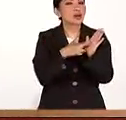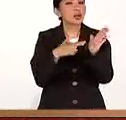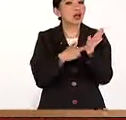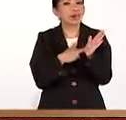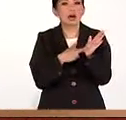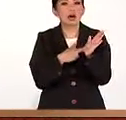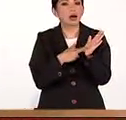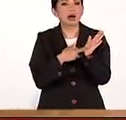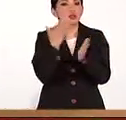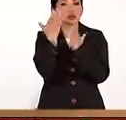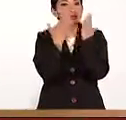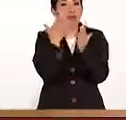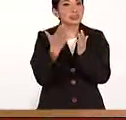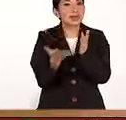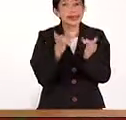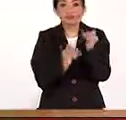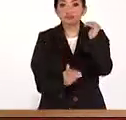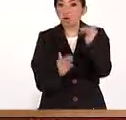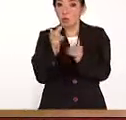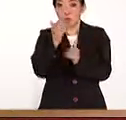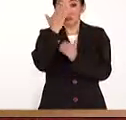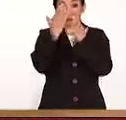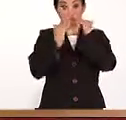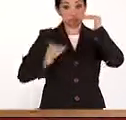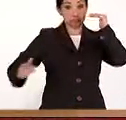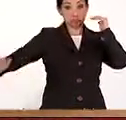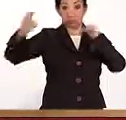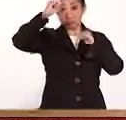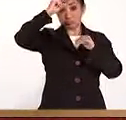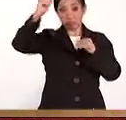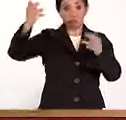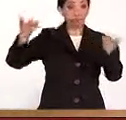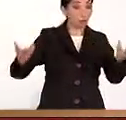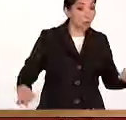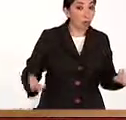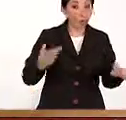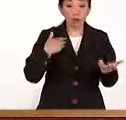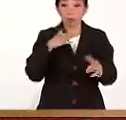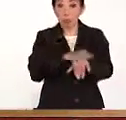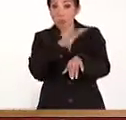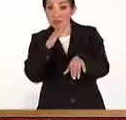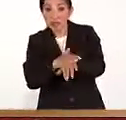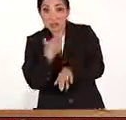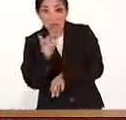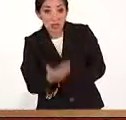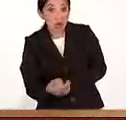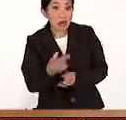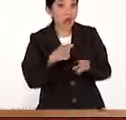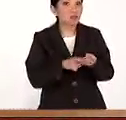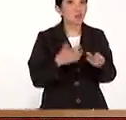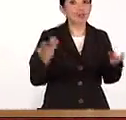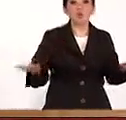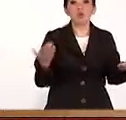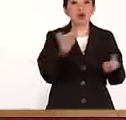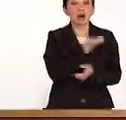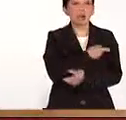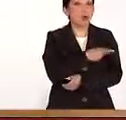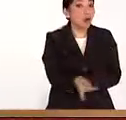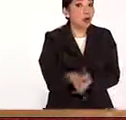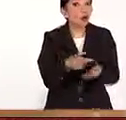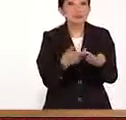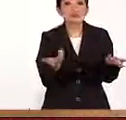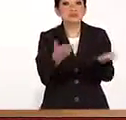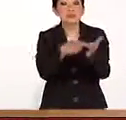de los estudiantes que tengan un alto nivel educativo o buen promedio o que tengan una situación económica